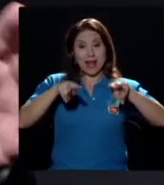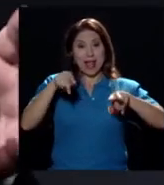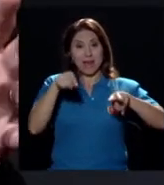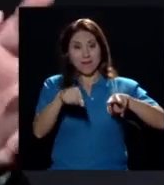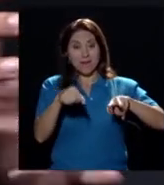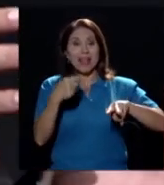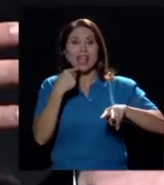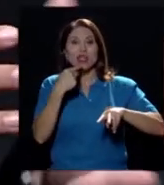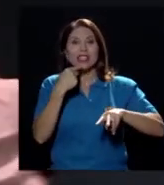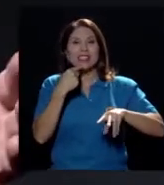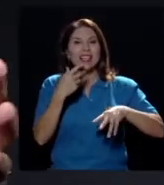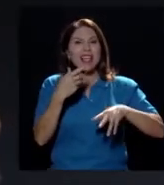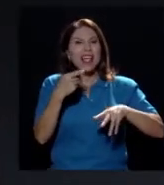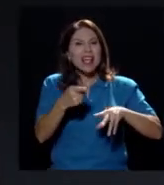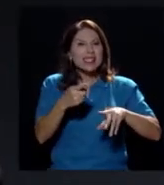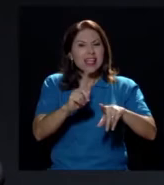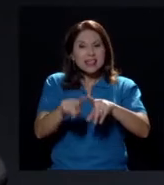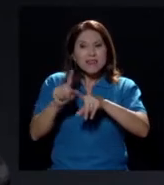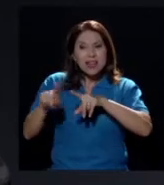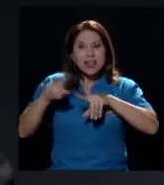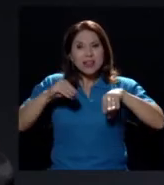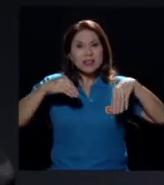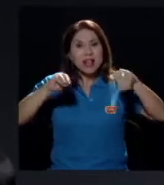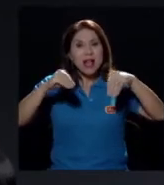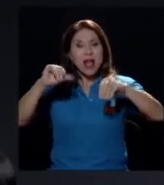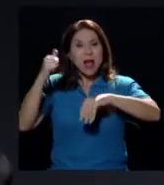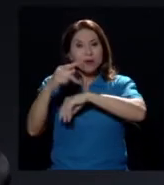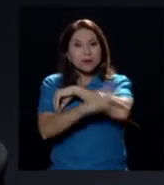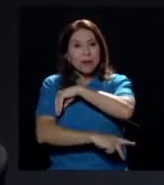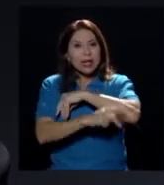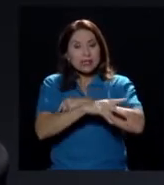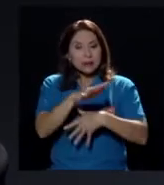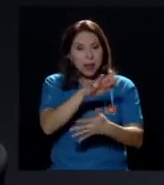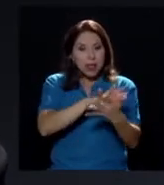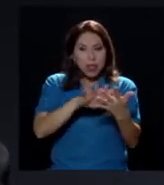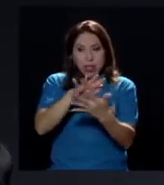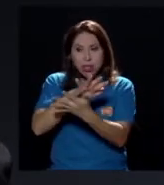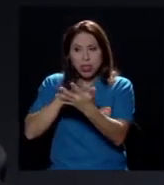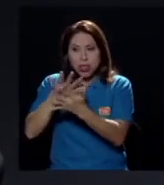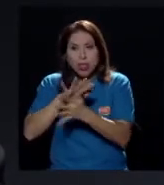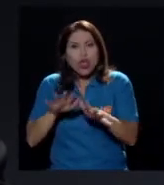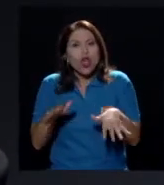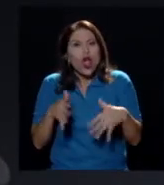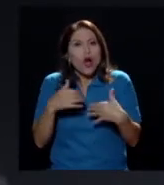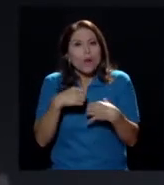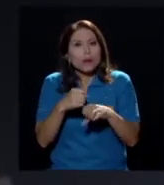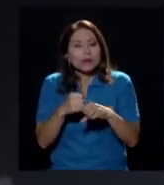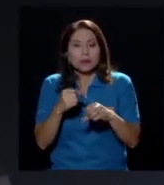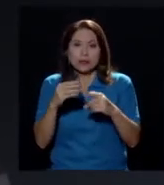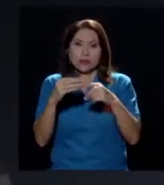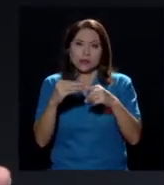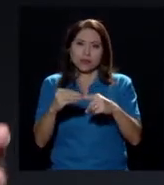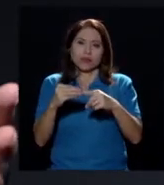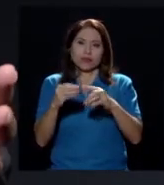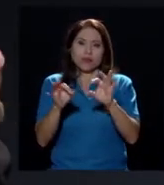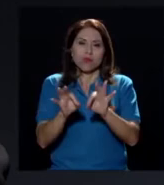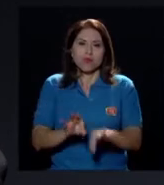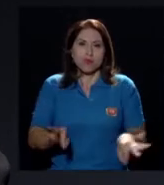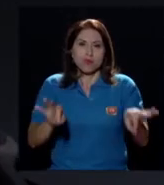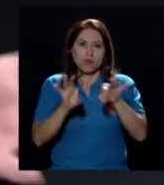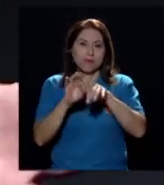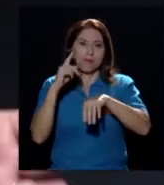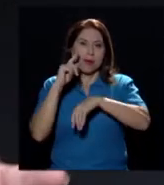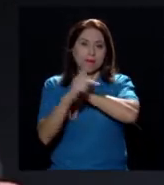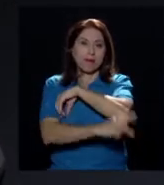cómo hemos hecho esa mezcla de exportaciones nos resulta significativa, es importante para el país. Es decir,